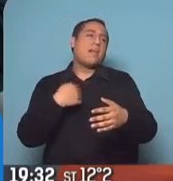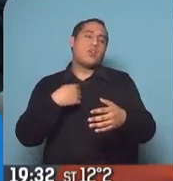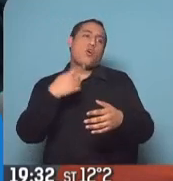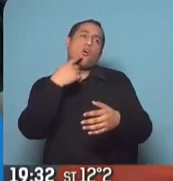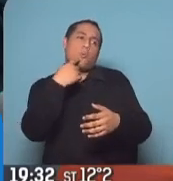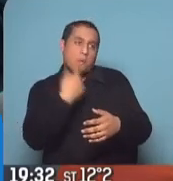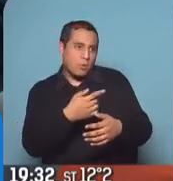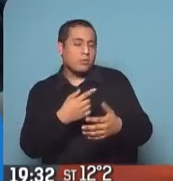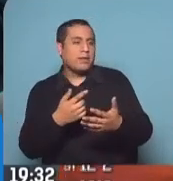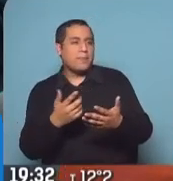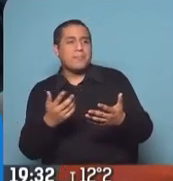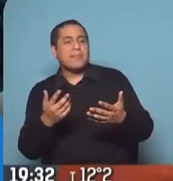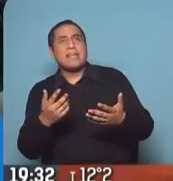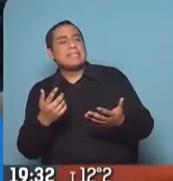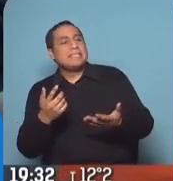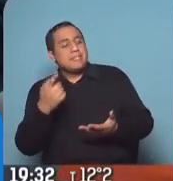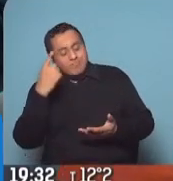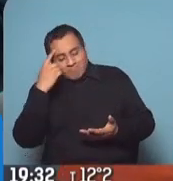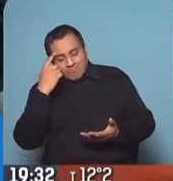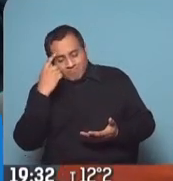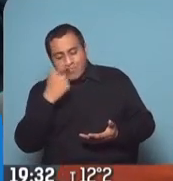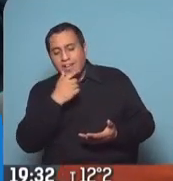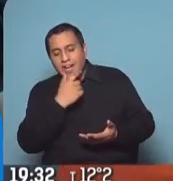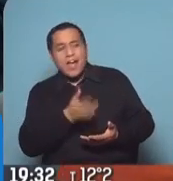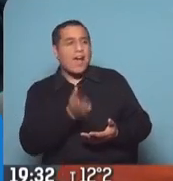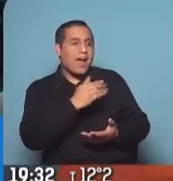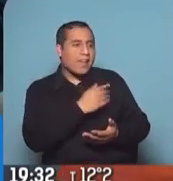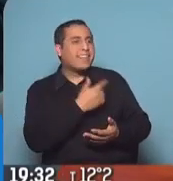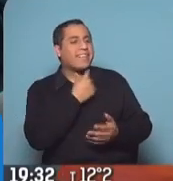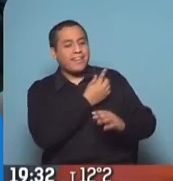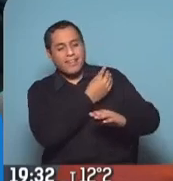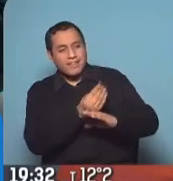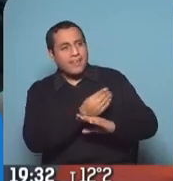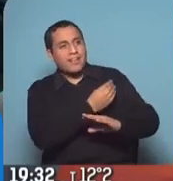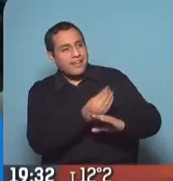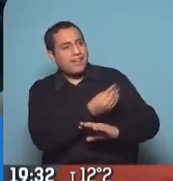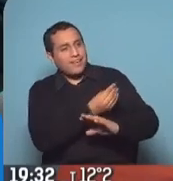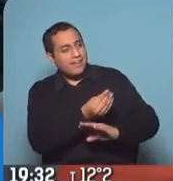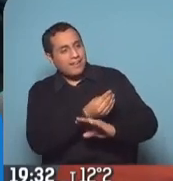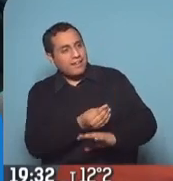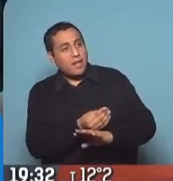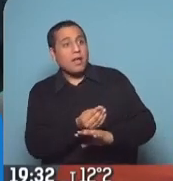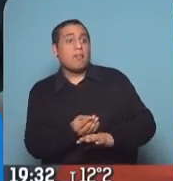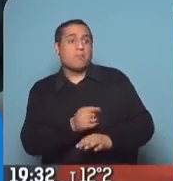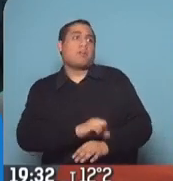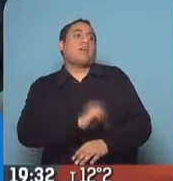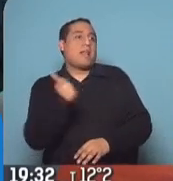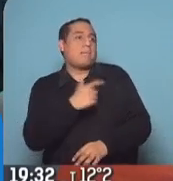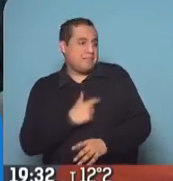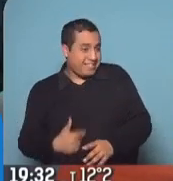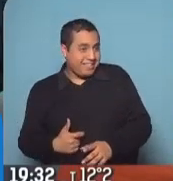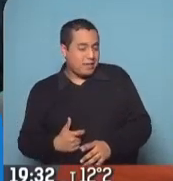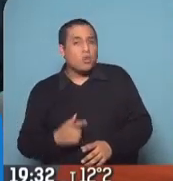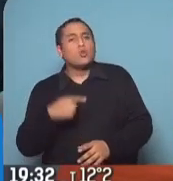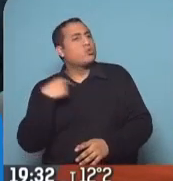porque venimos haciendo todo este, digamos, balance de lo que fue cada una de las veces que se presentó a las elecciones, también ha ganado la presidencial y va a ser recordado como